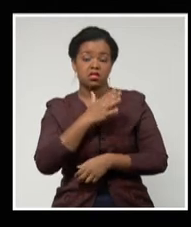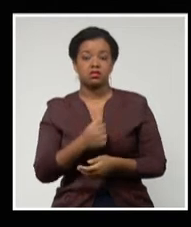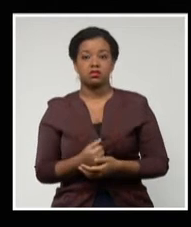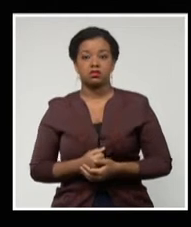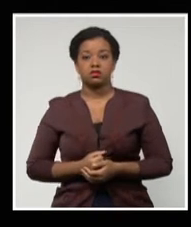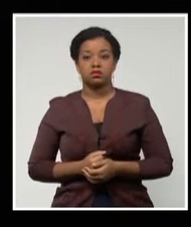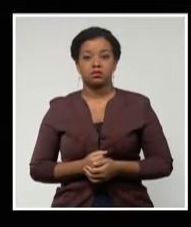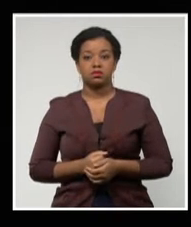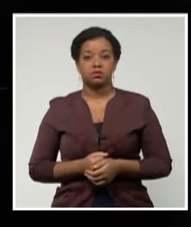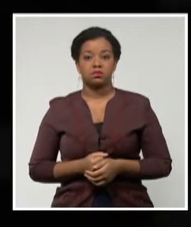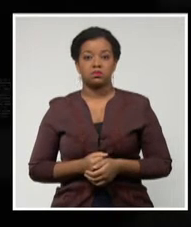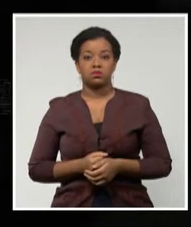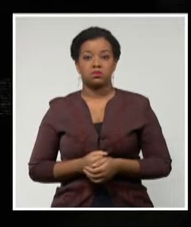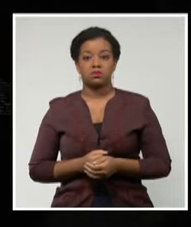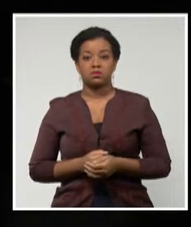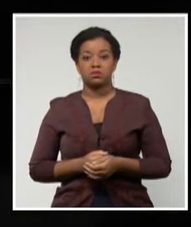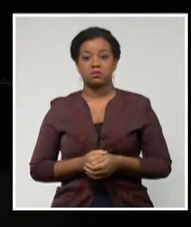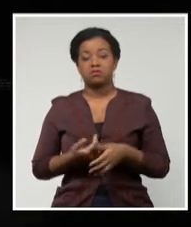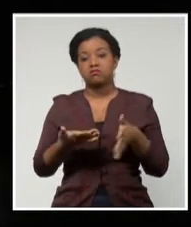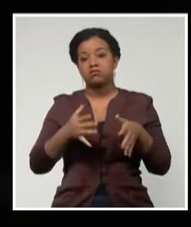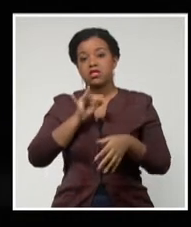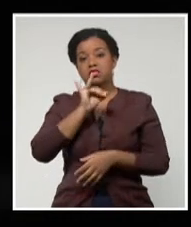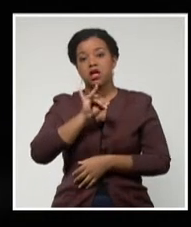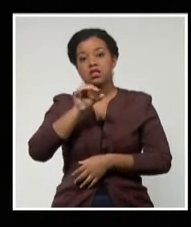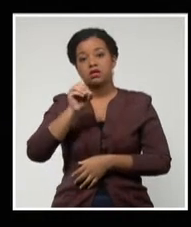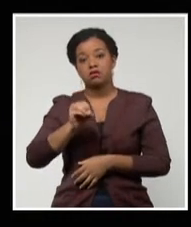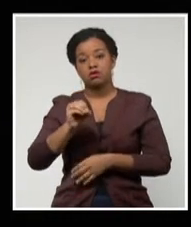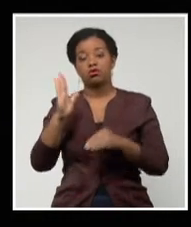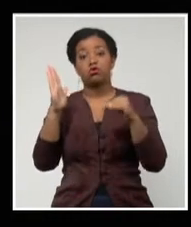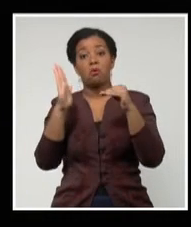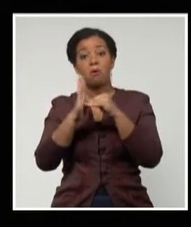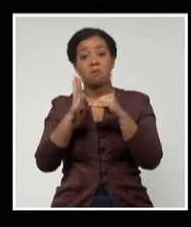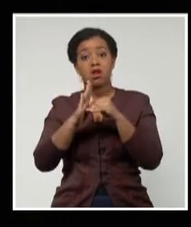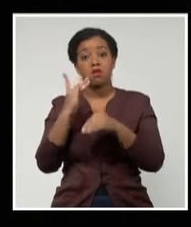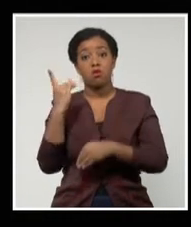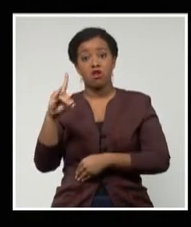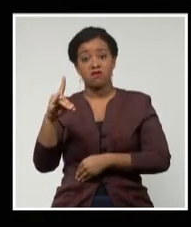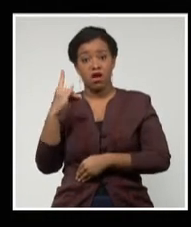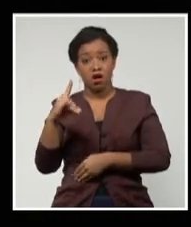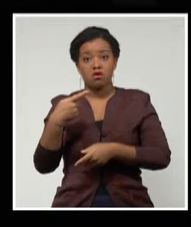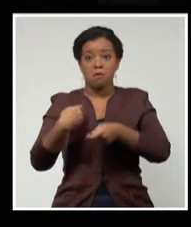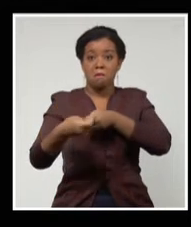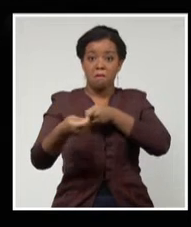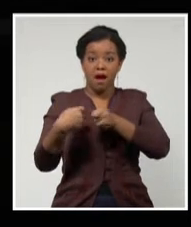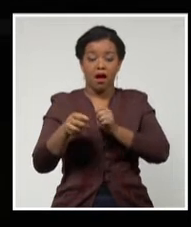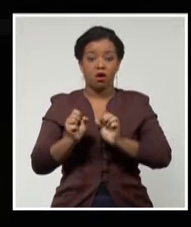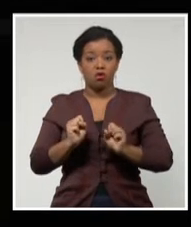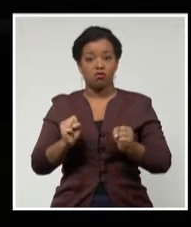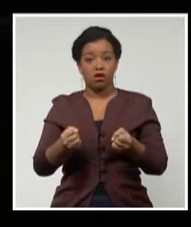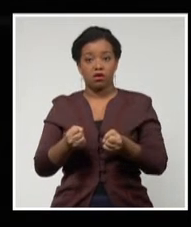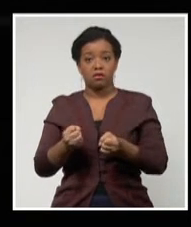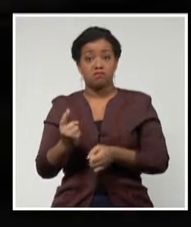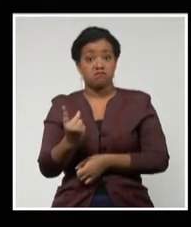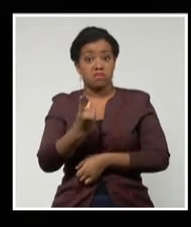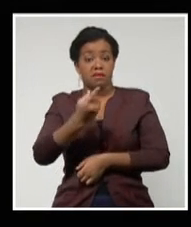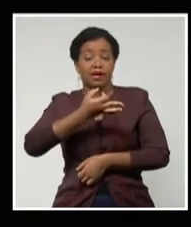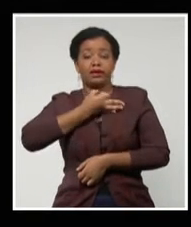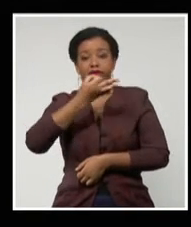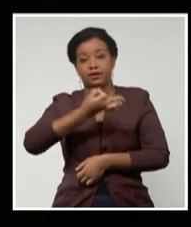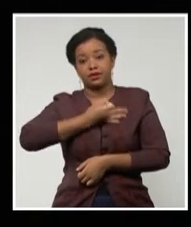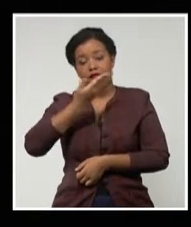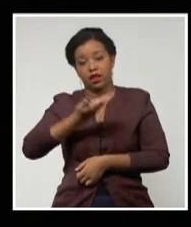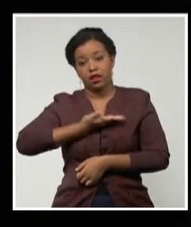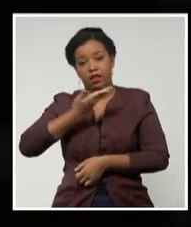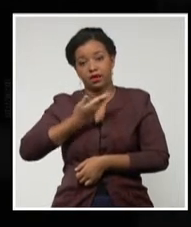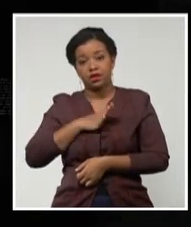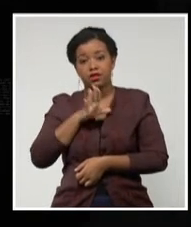con alrededor de 700.000 bolivianos, alrededor de $100.000. En sus primeras declaraciones indicaron